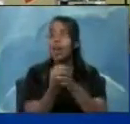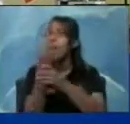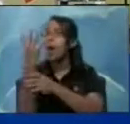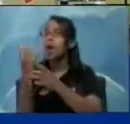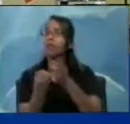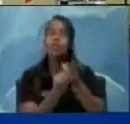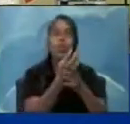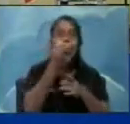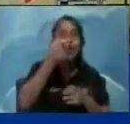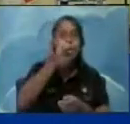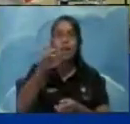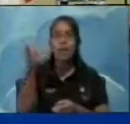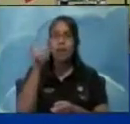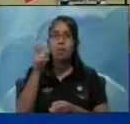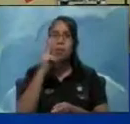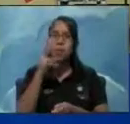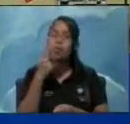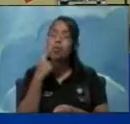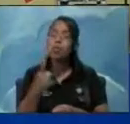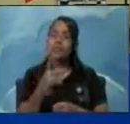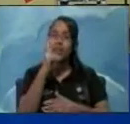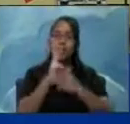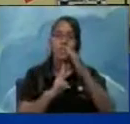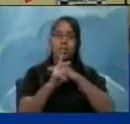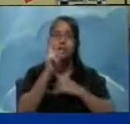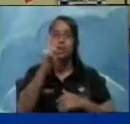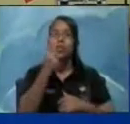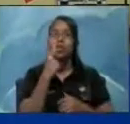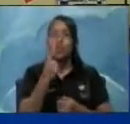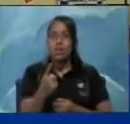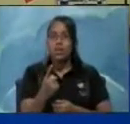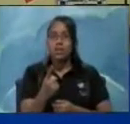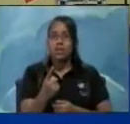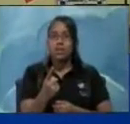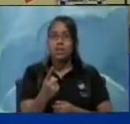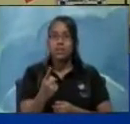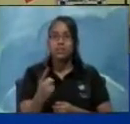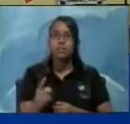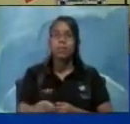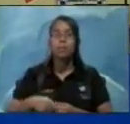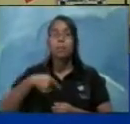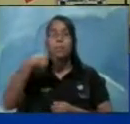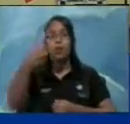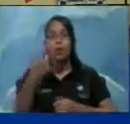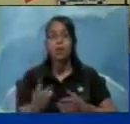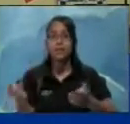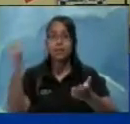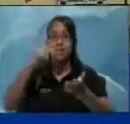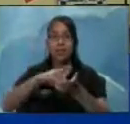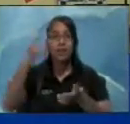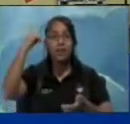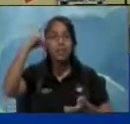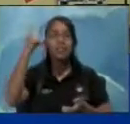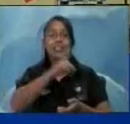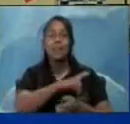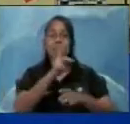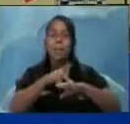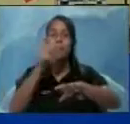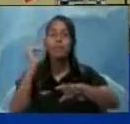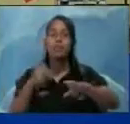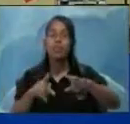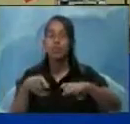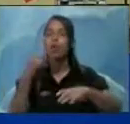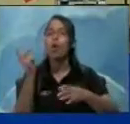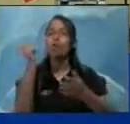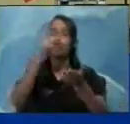y el campo Mira como dice el versículo uno diga conmigo cuando llegó el día de Pentecostés